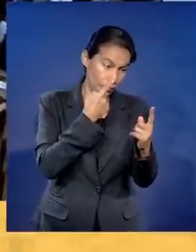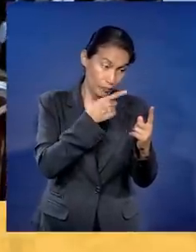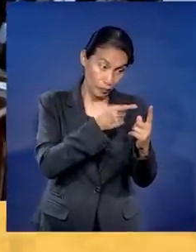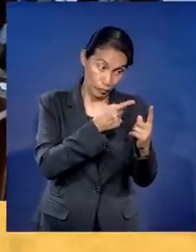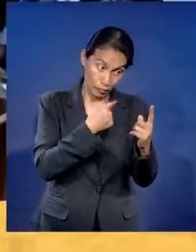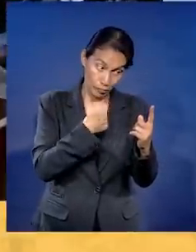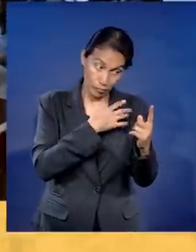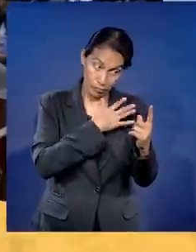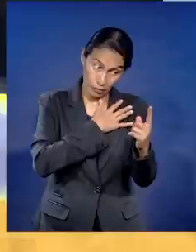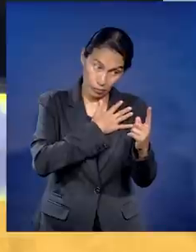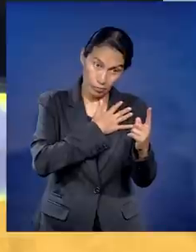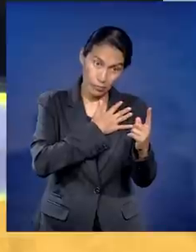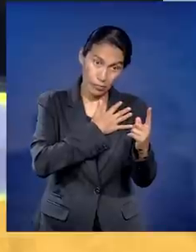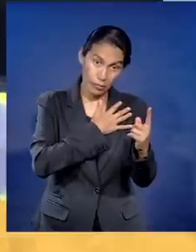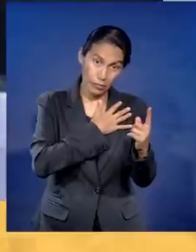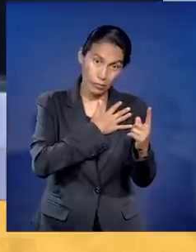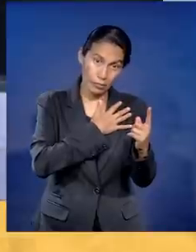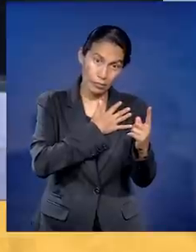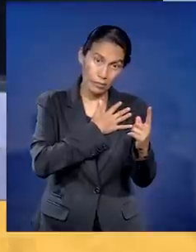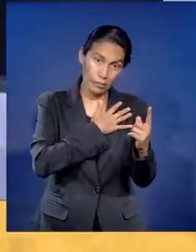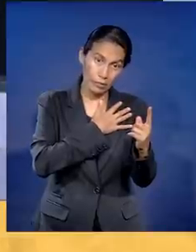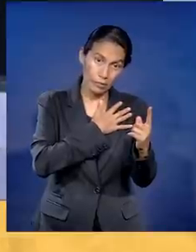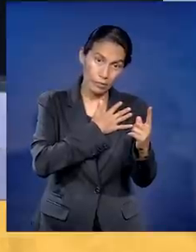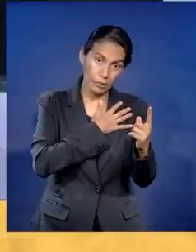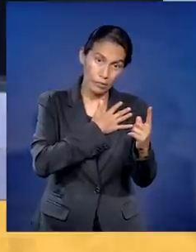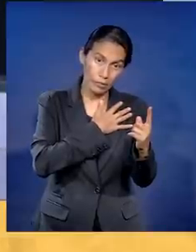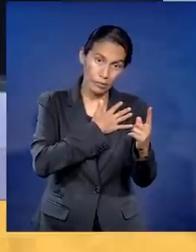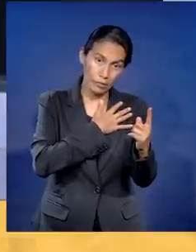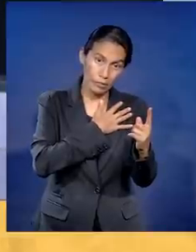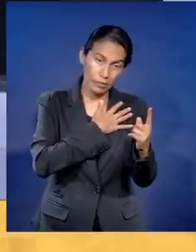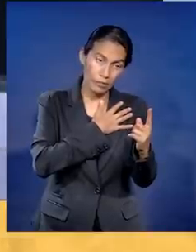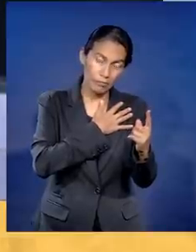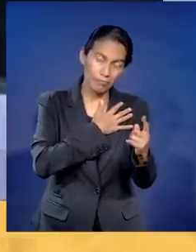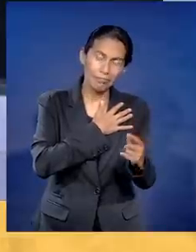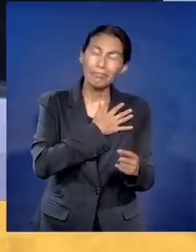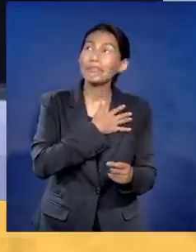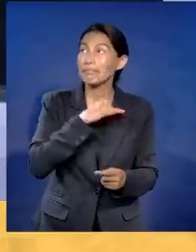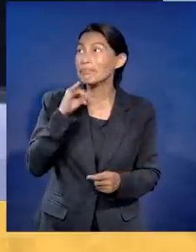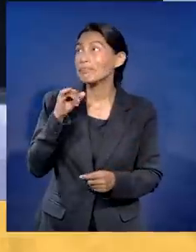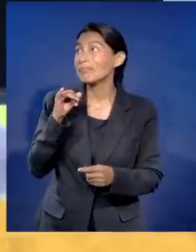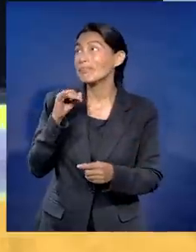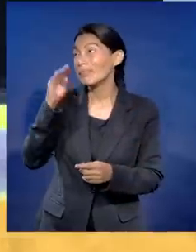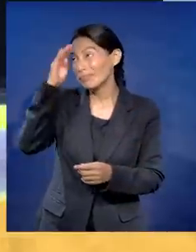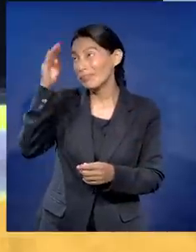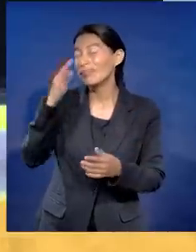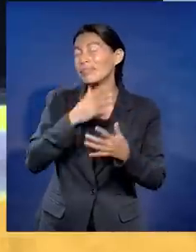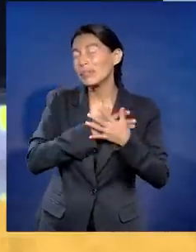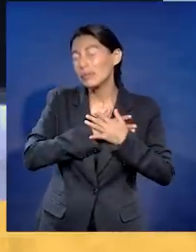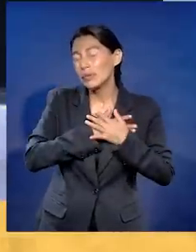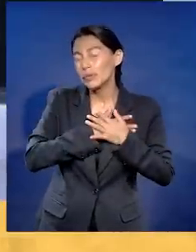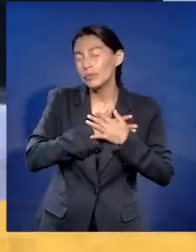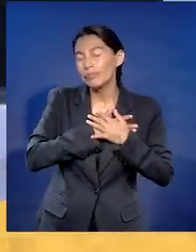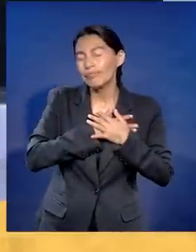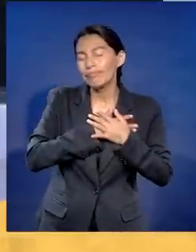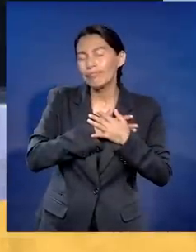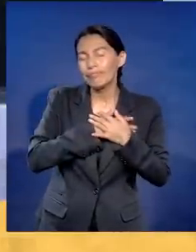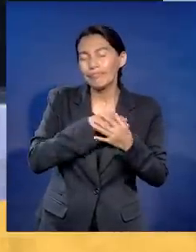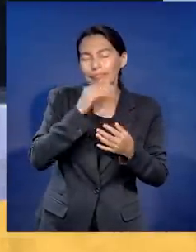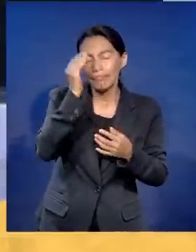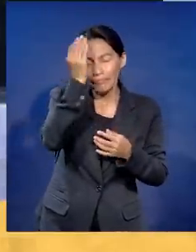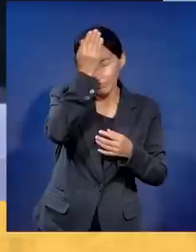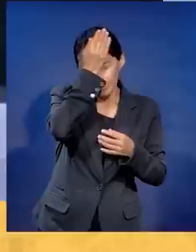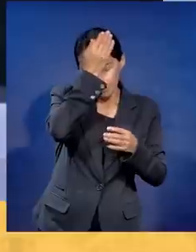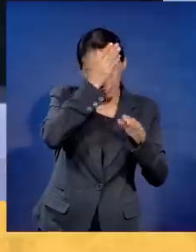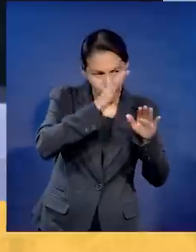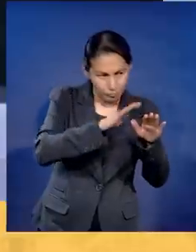Pedro venía todo avergonzado. Jesús le dice, Pedro, ¿me amas? Ay, ya supo. Sí te